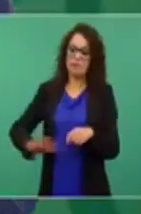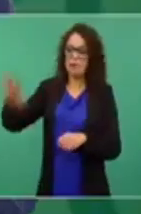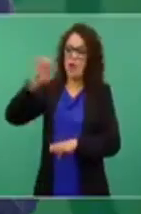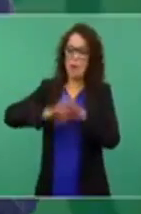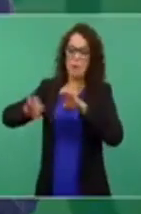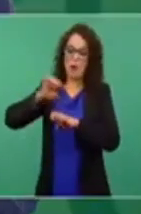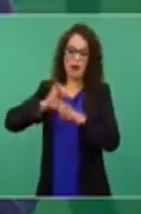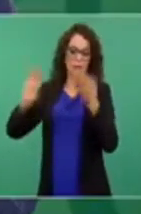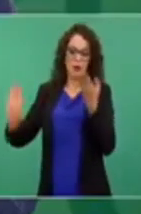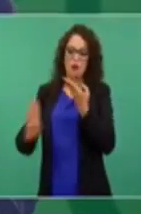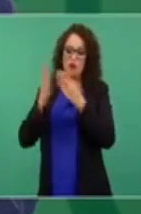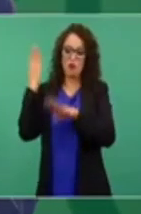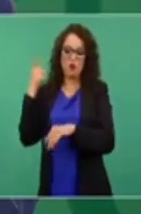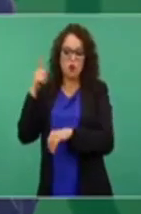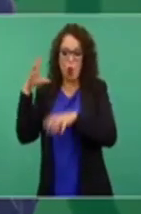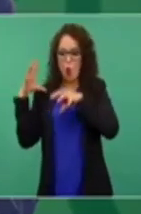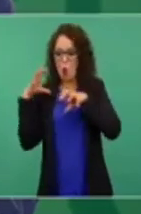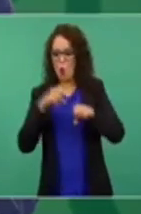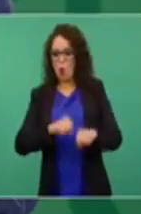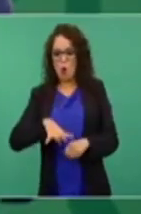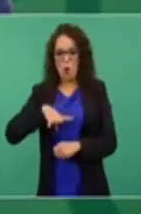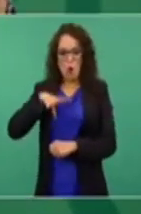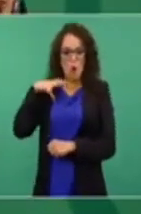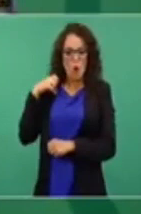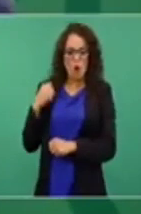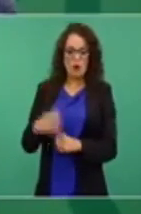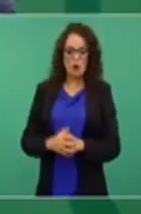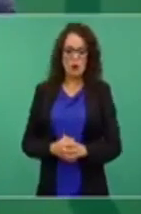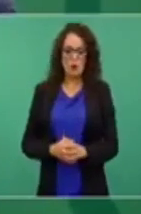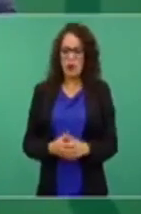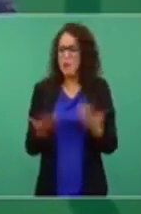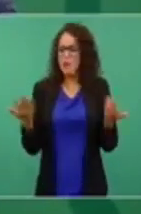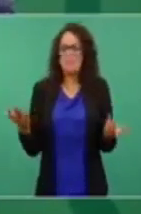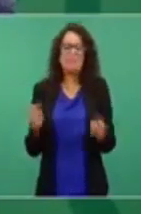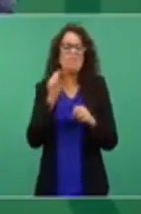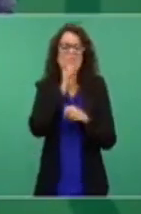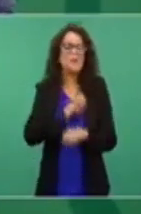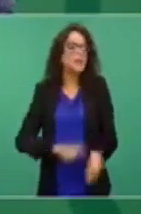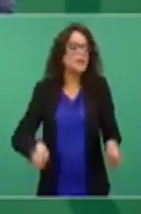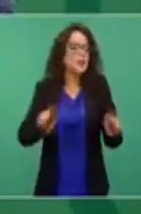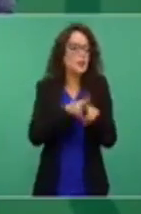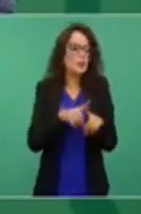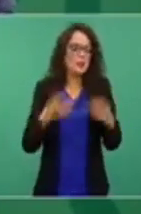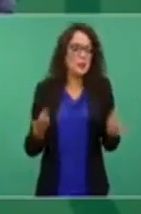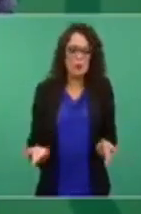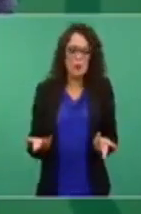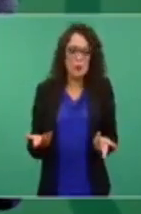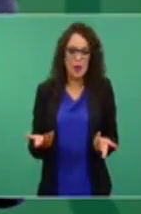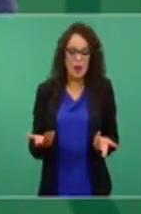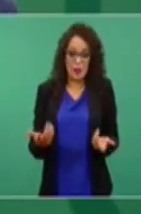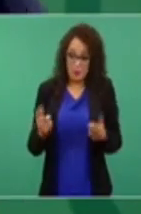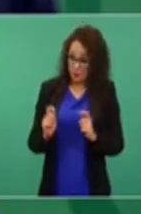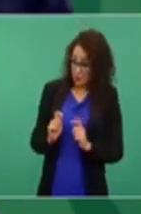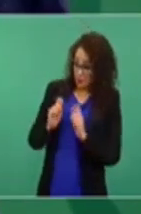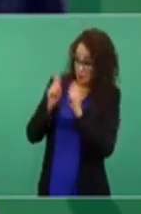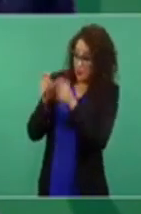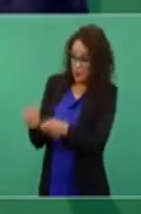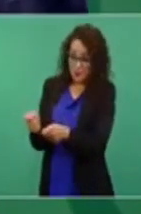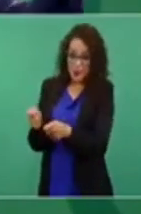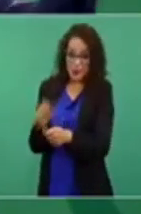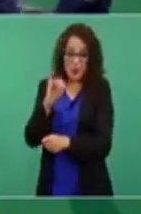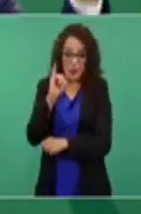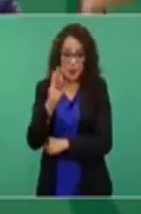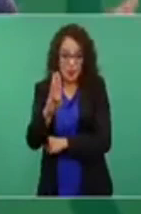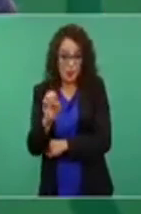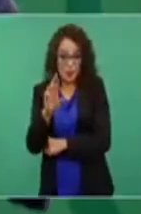respecto. mismo, ¿no? O sea, entrégale a Iberdrola, ¿sí?, ya el monopolio